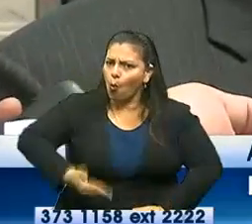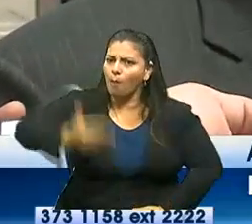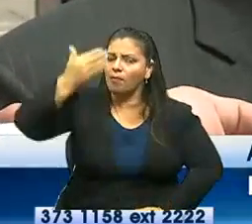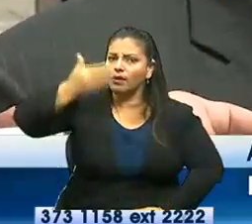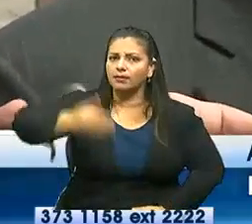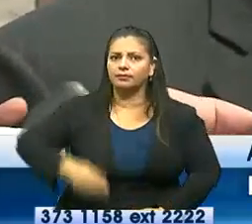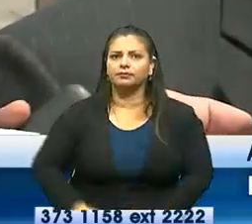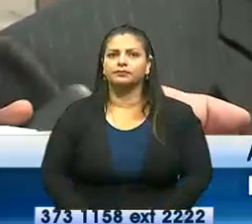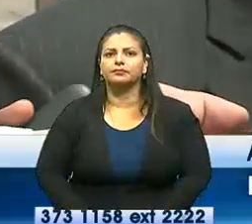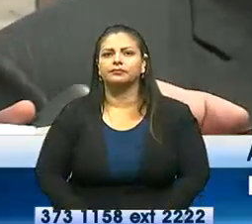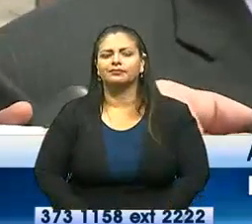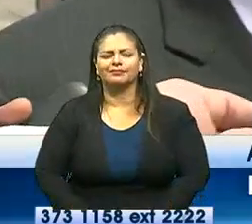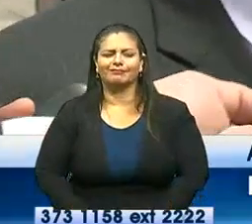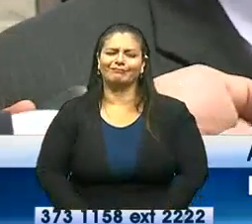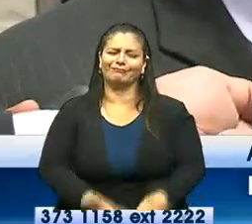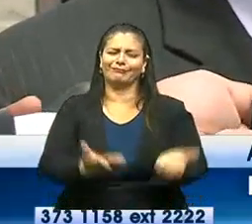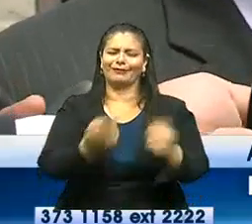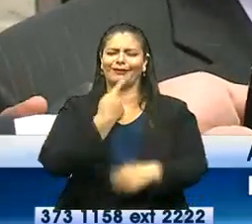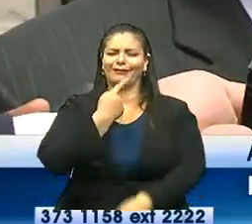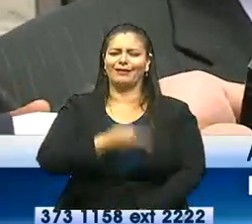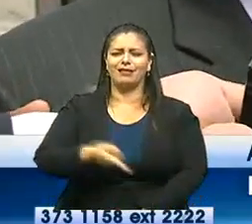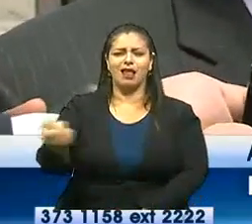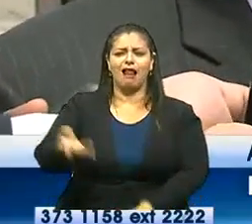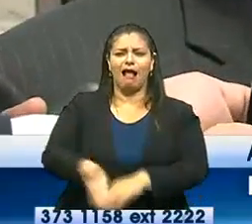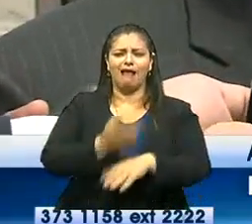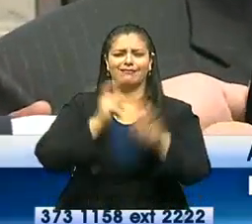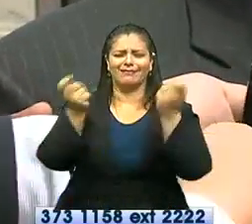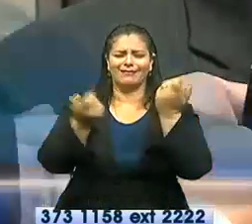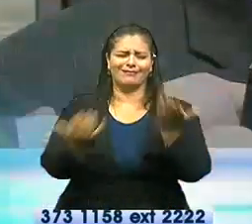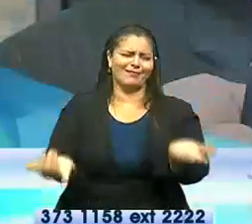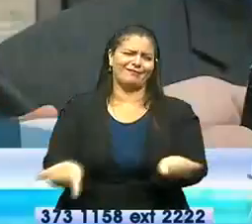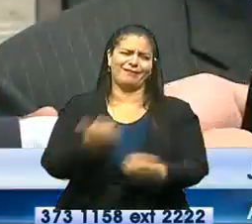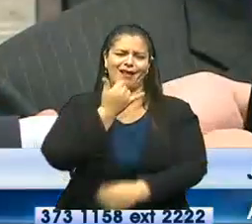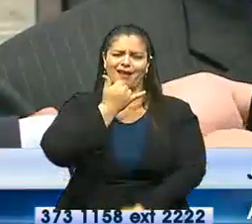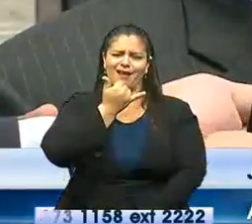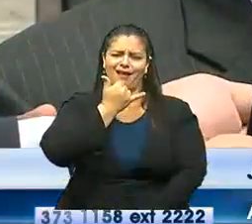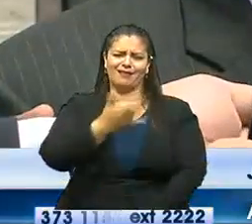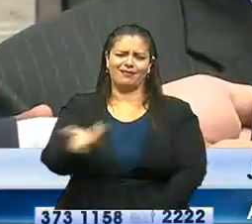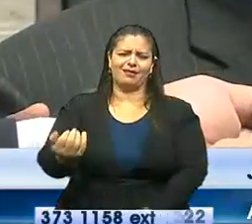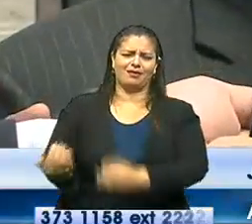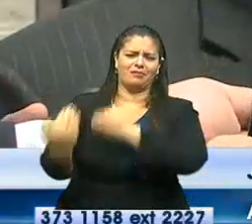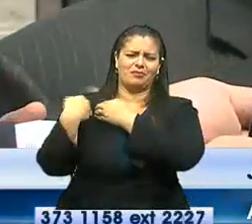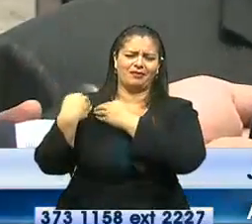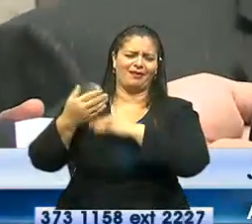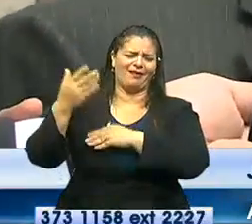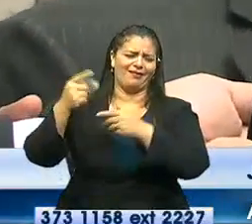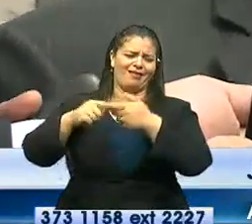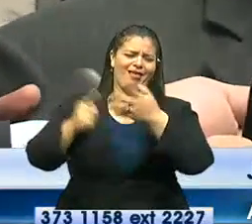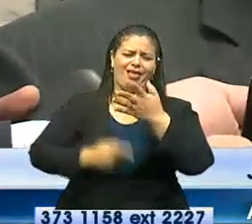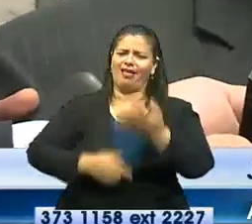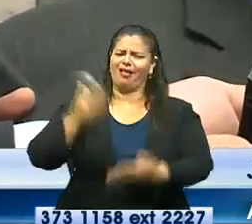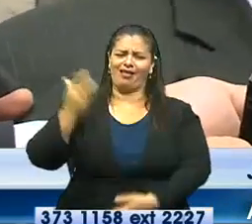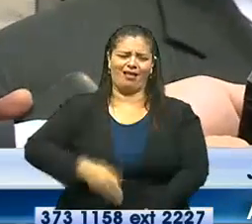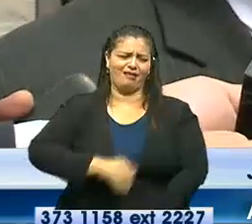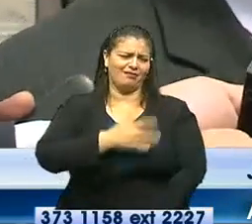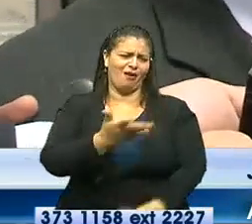el eje central de este asunto, pero no se puede hablar de incumplimiento de funciones si solo acá, aquí, a la Fiscalía General del